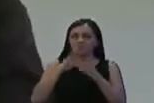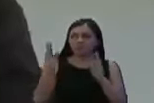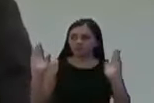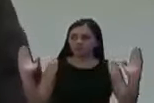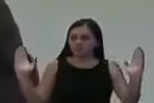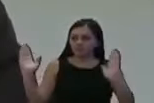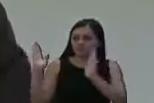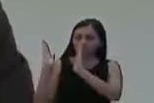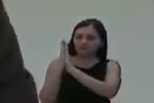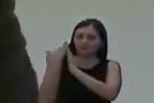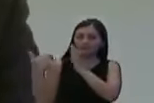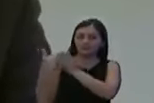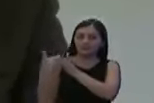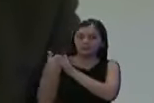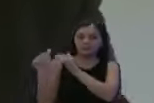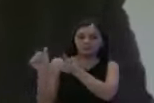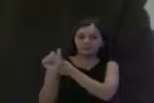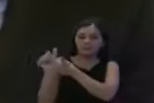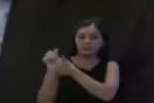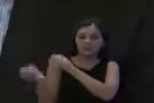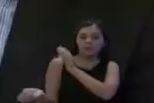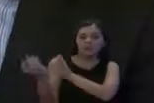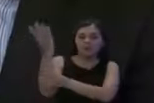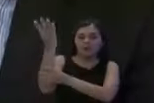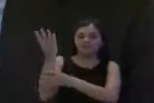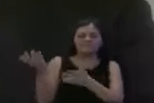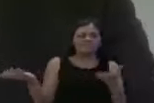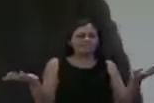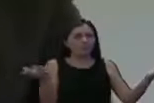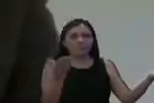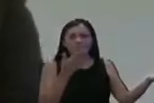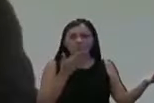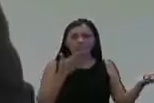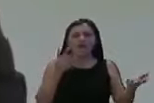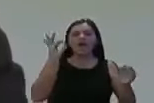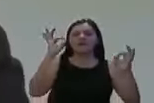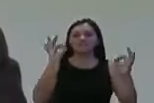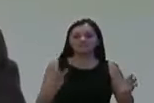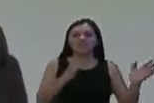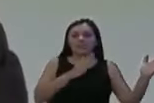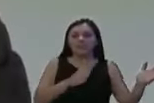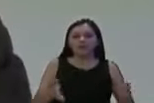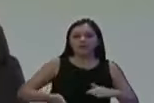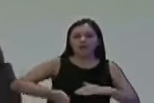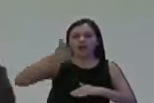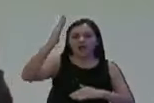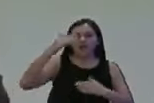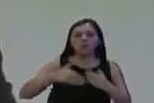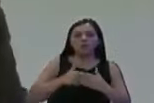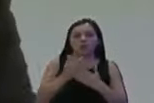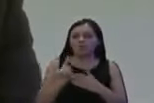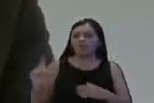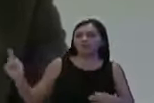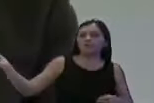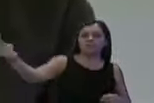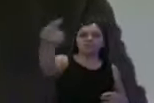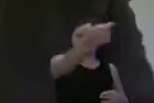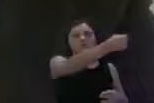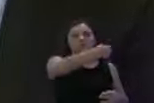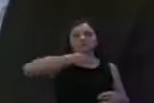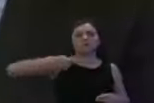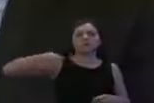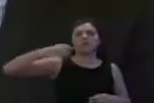así se planificó esta nueva vía cí pillate cotalo y hoy día es una muy hermosa